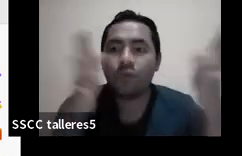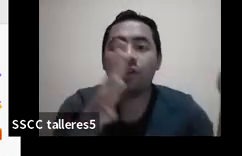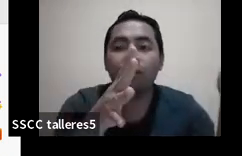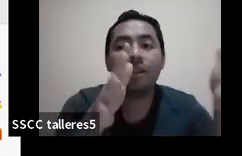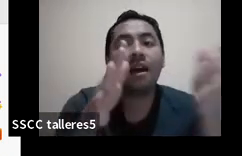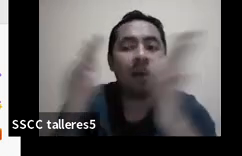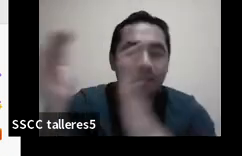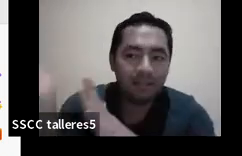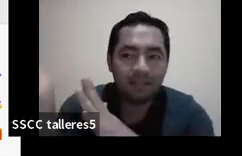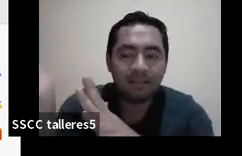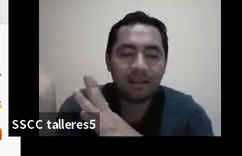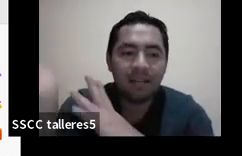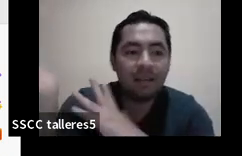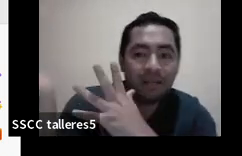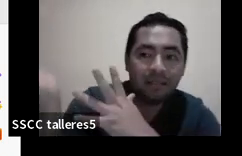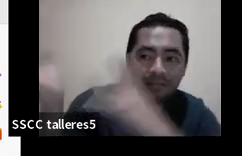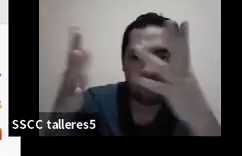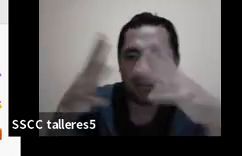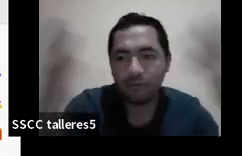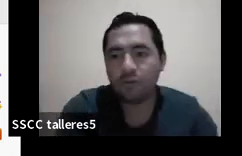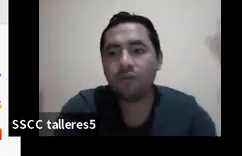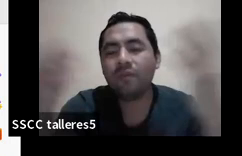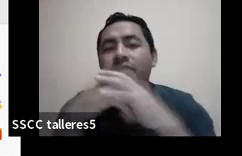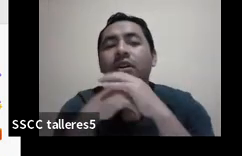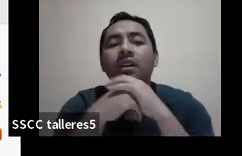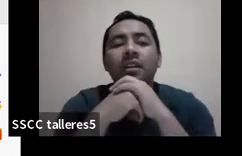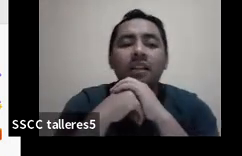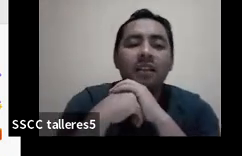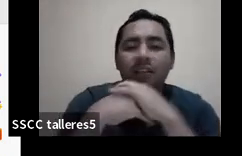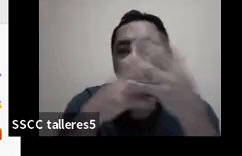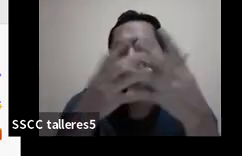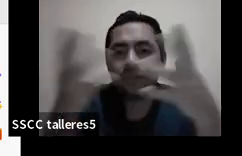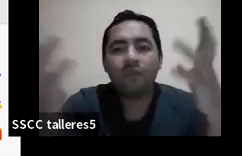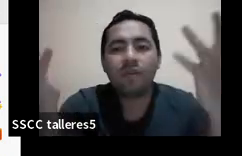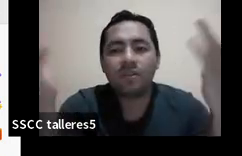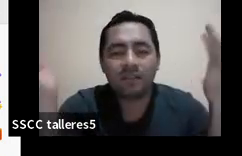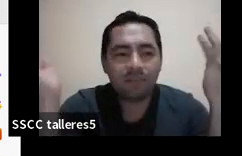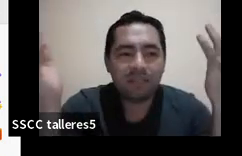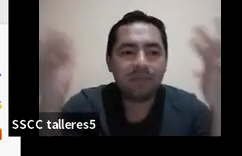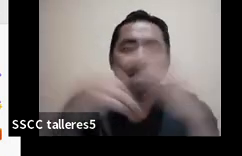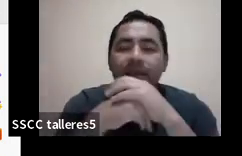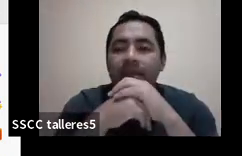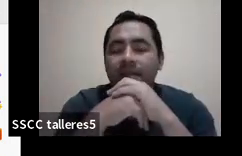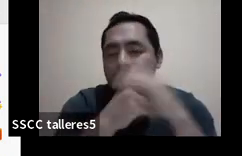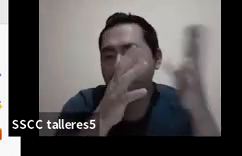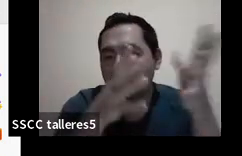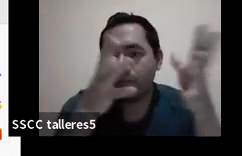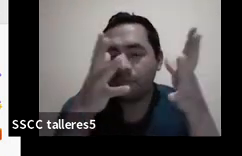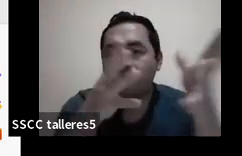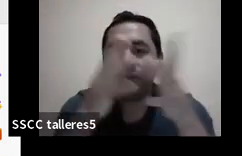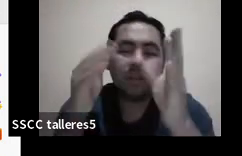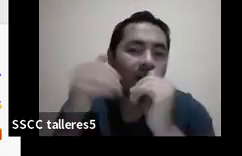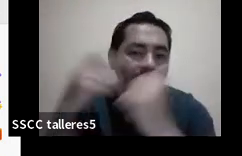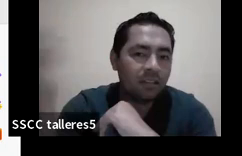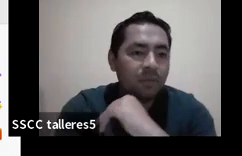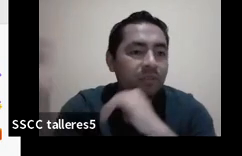saber un poco de teoría antes de entrar a la práctica, ¿ya? Todo lo vemos en tus clases de universidad, también siempre es así. Ves